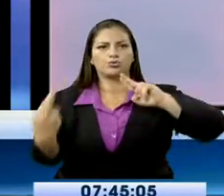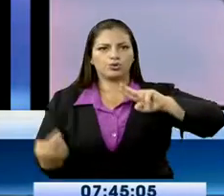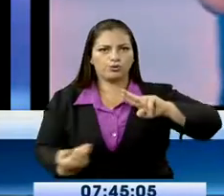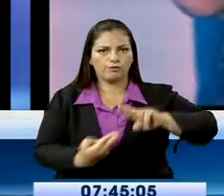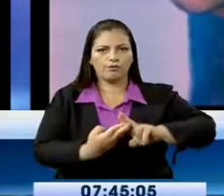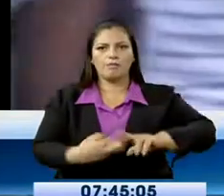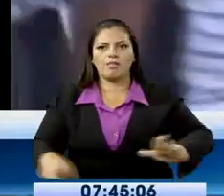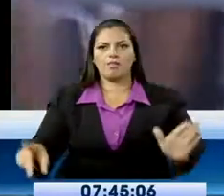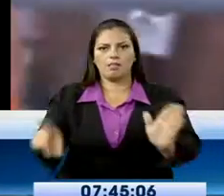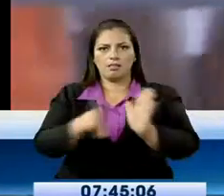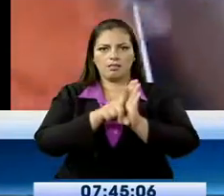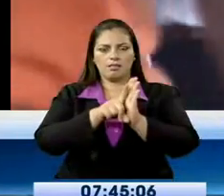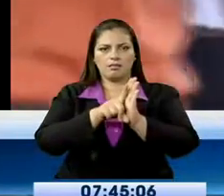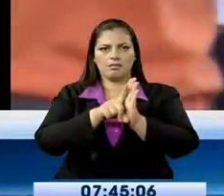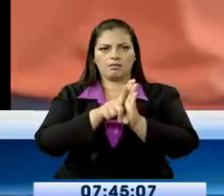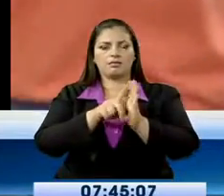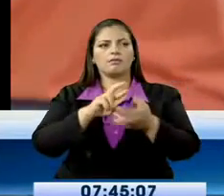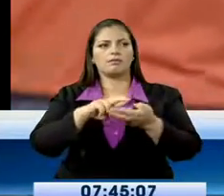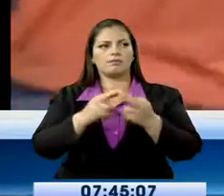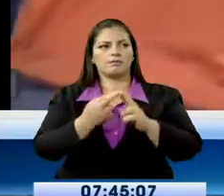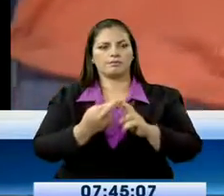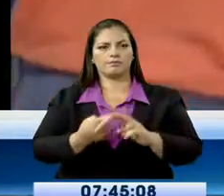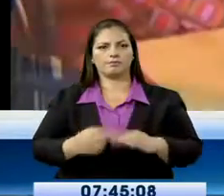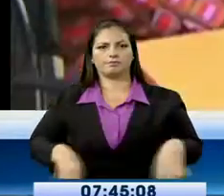otro tipo de delito. En el fondo lo que se trata es de un estafa. Porque además del delito informático, lo que se busca siempre es una